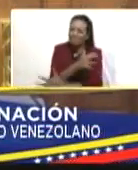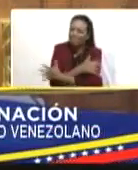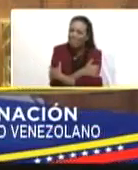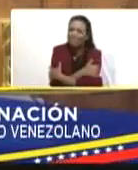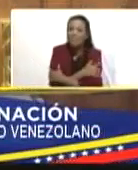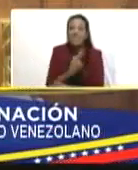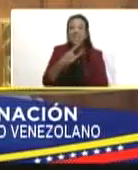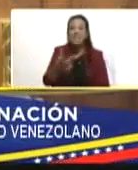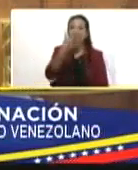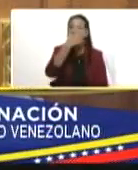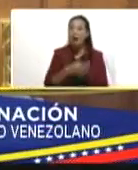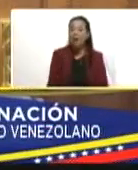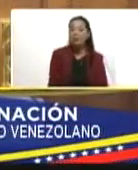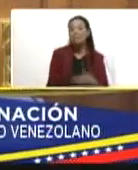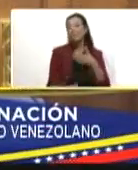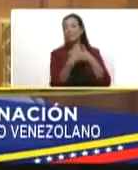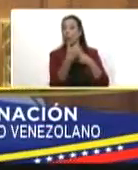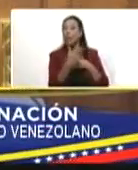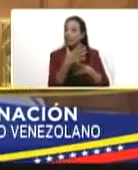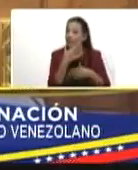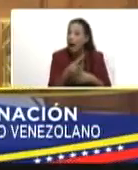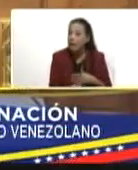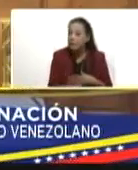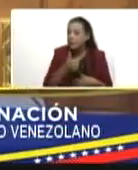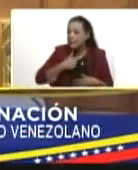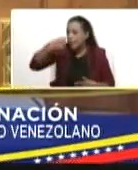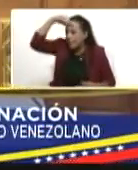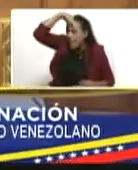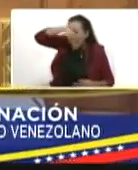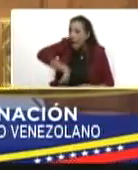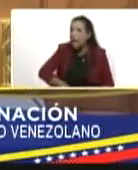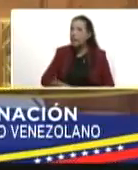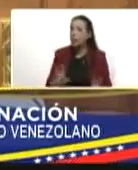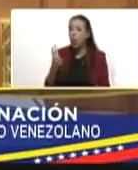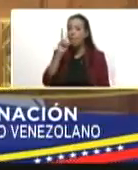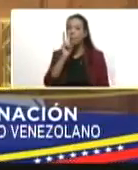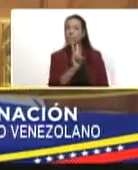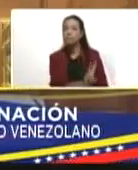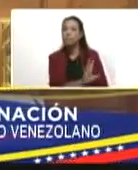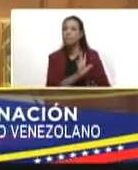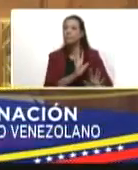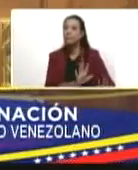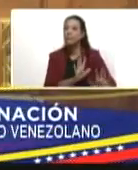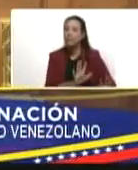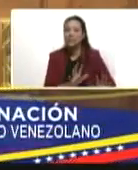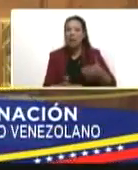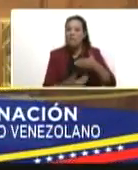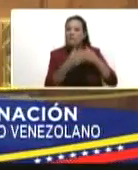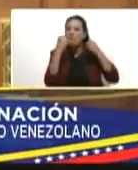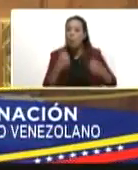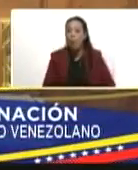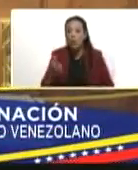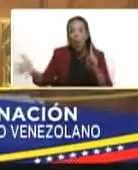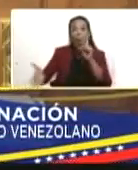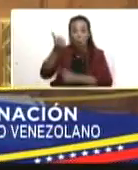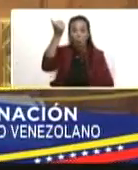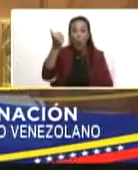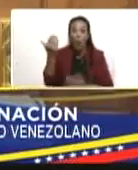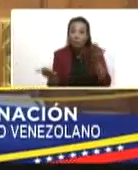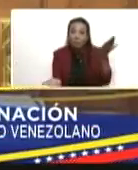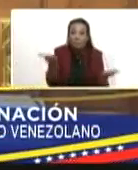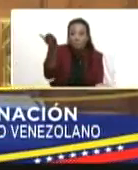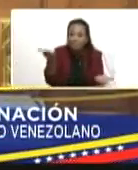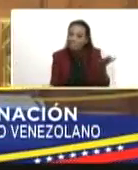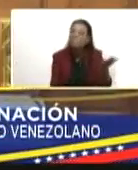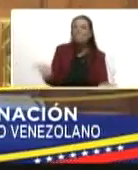se dice fácil pero no perdamos de vista que la magnitud de nuestros logros se dan